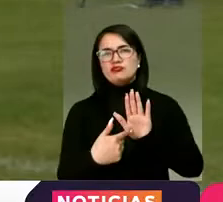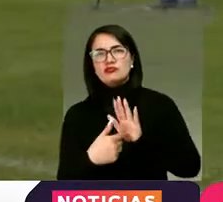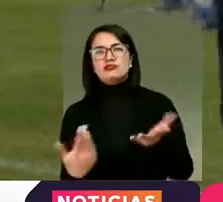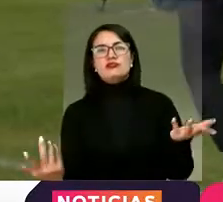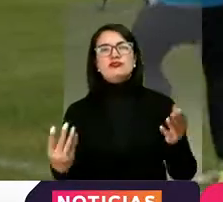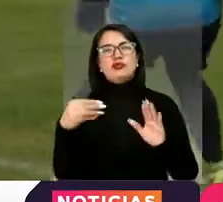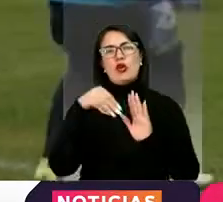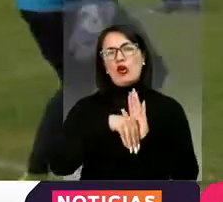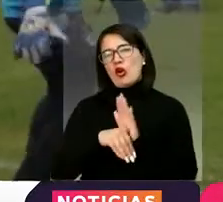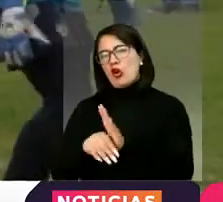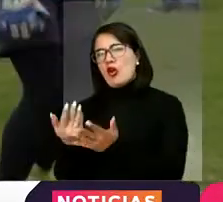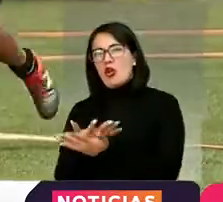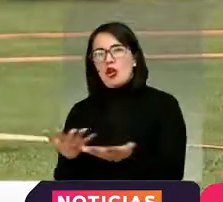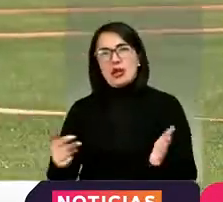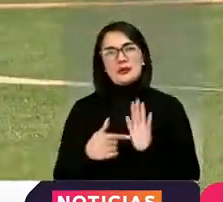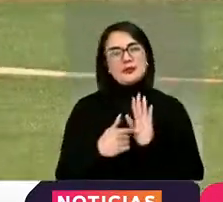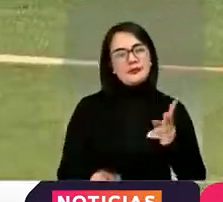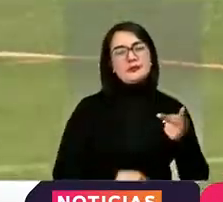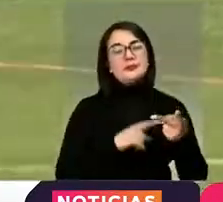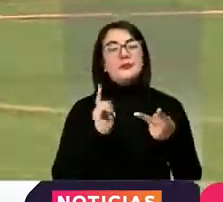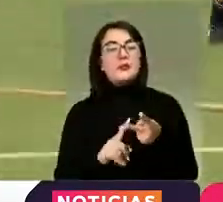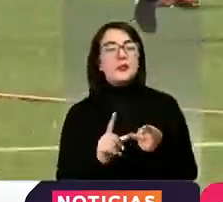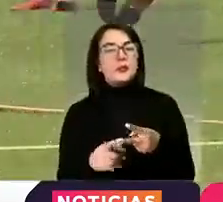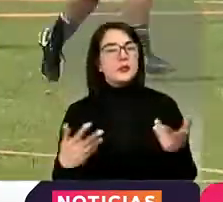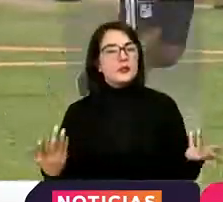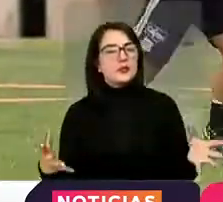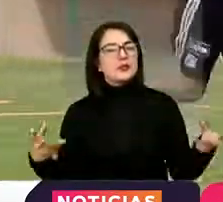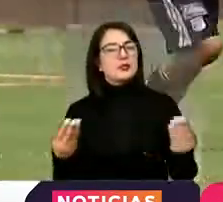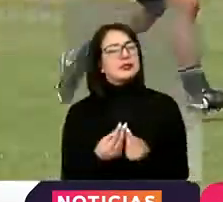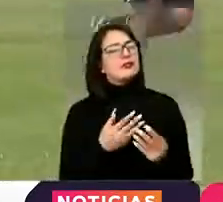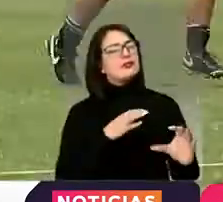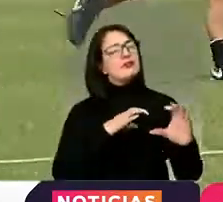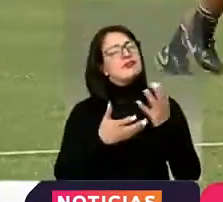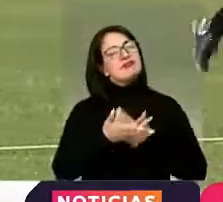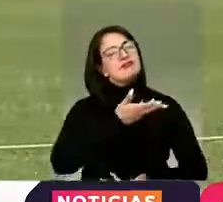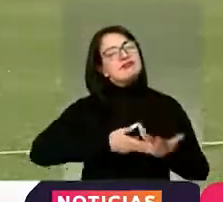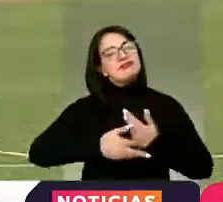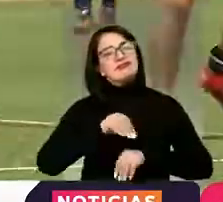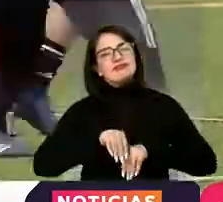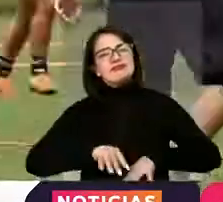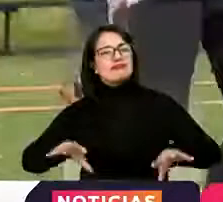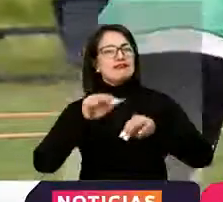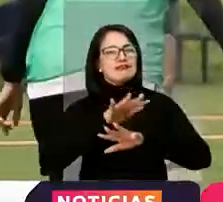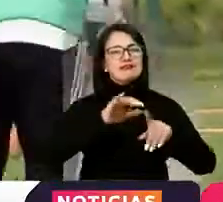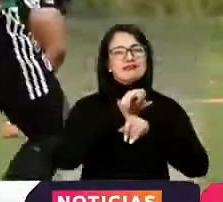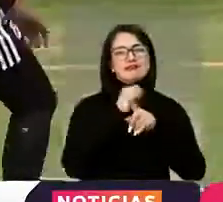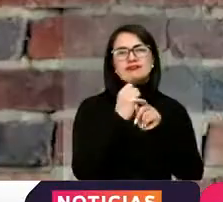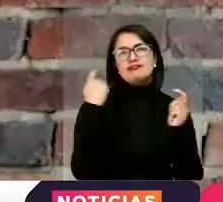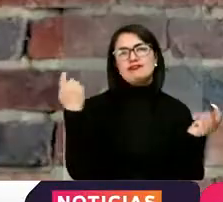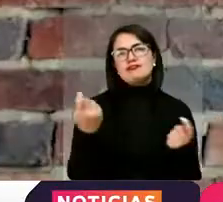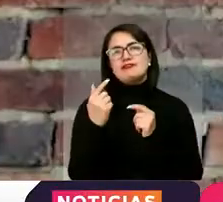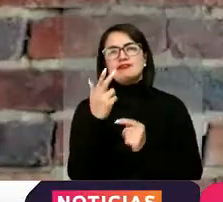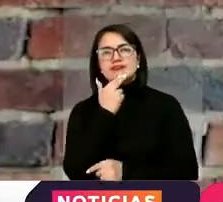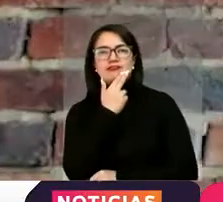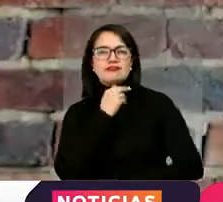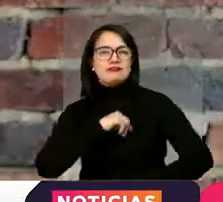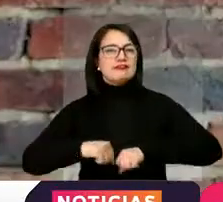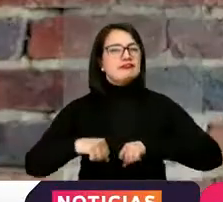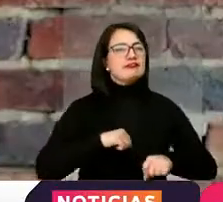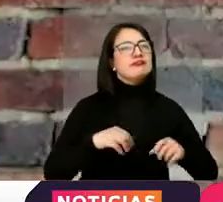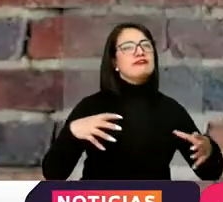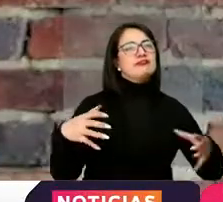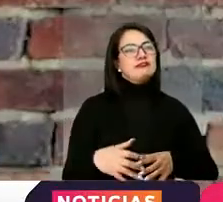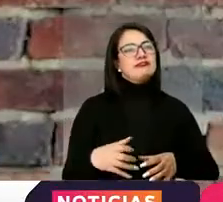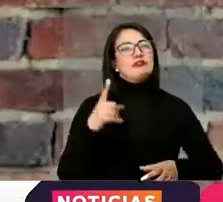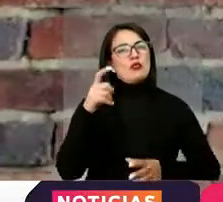Lo segundo que vamos a hacer es tener una comunicación equitativa. Entonces, a través de nuestras redes sociales estamos comprometiéndonos a tener por lo menos una vez